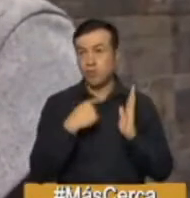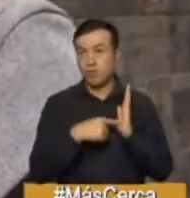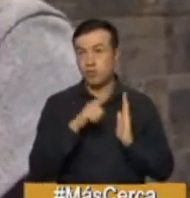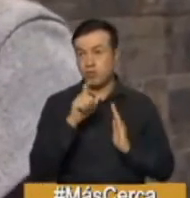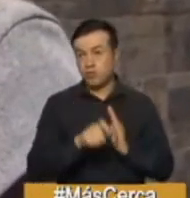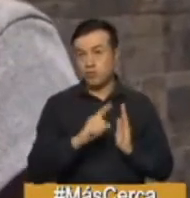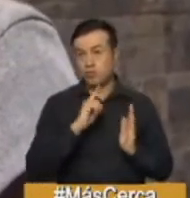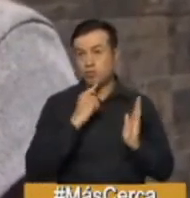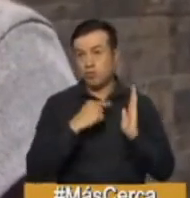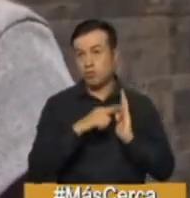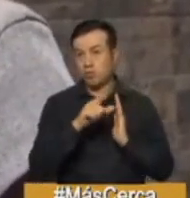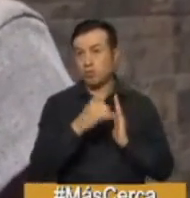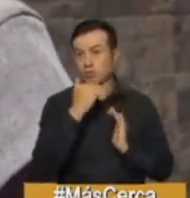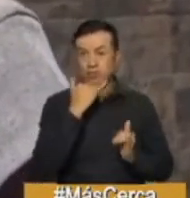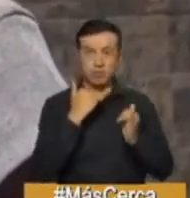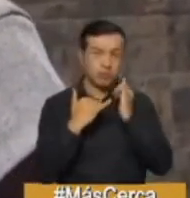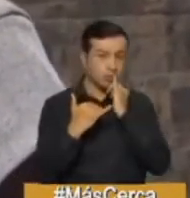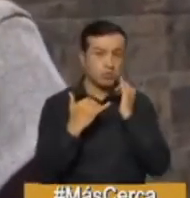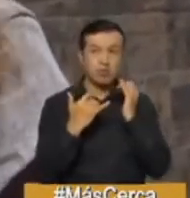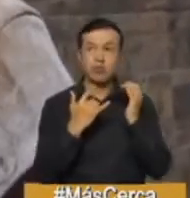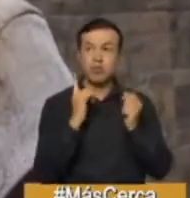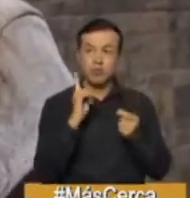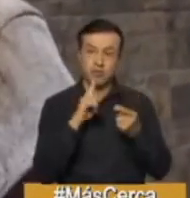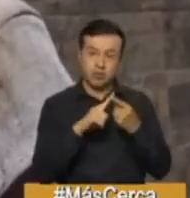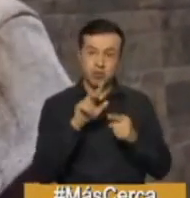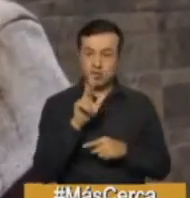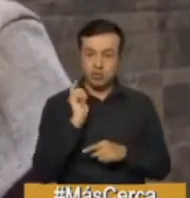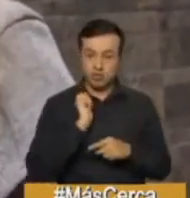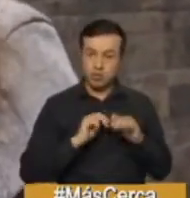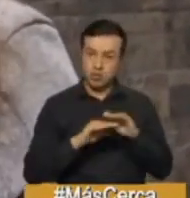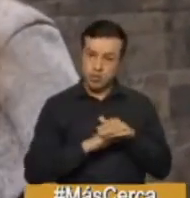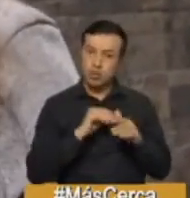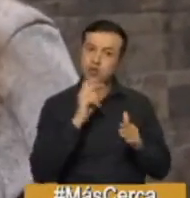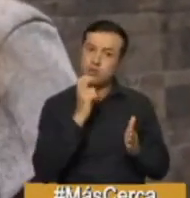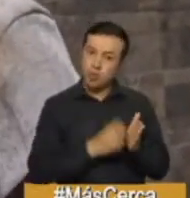que hablamos de un incumplimiento leve va de una a tres remuneración